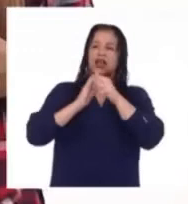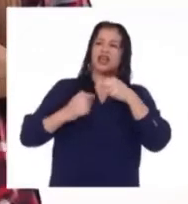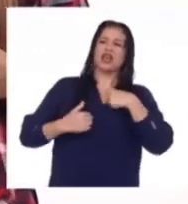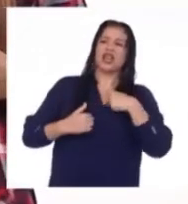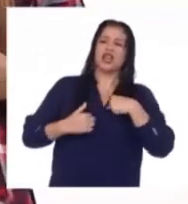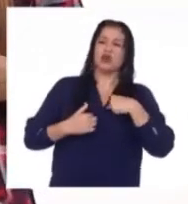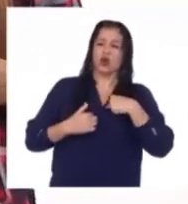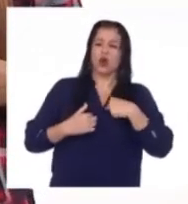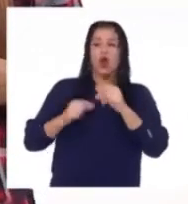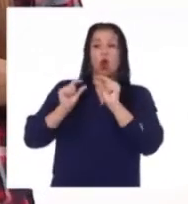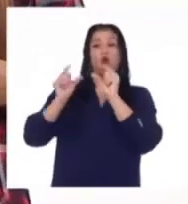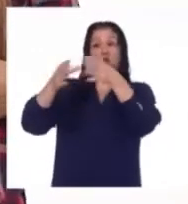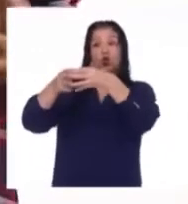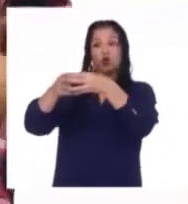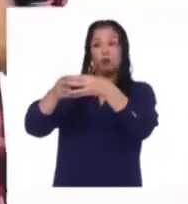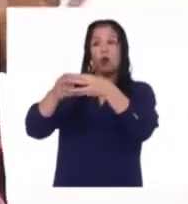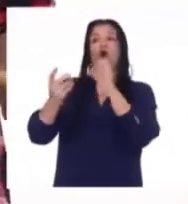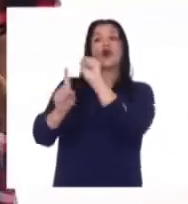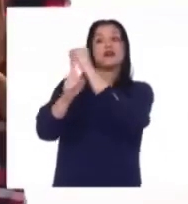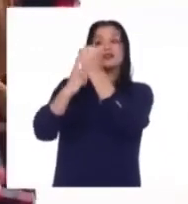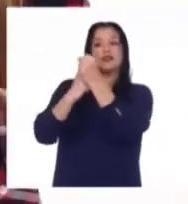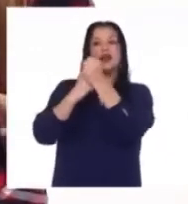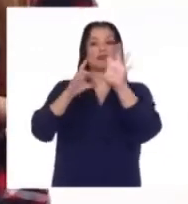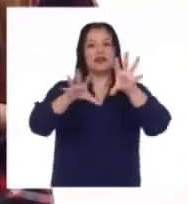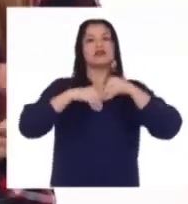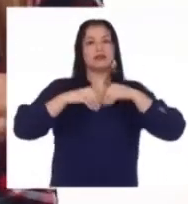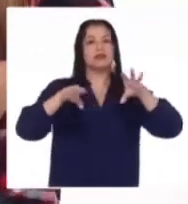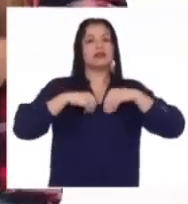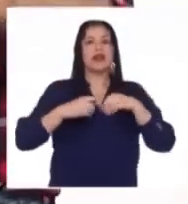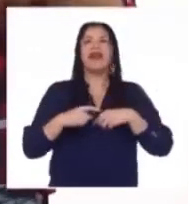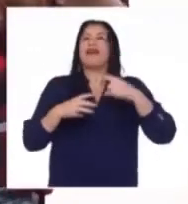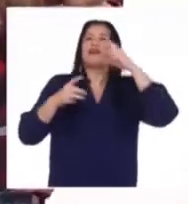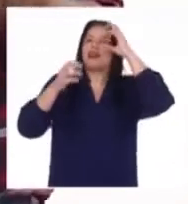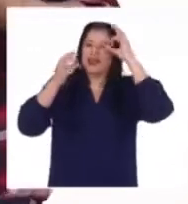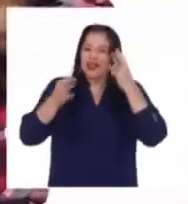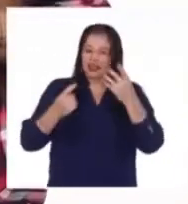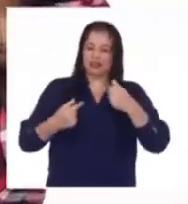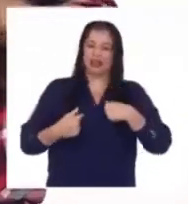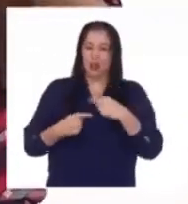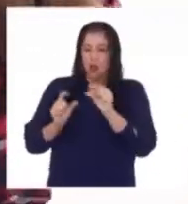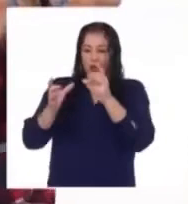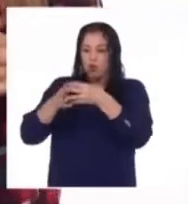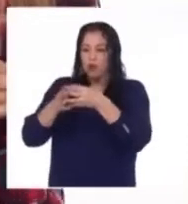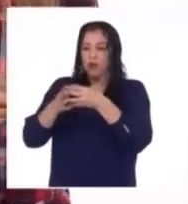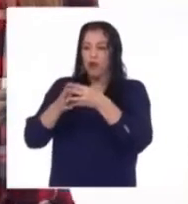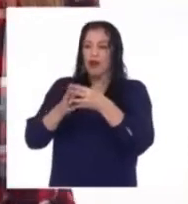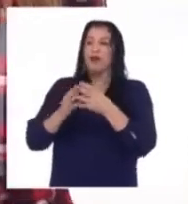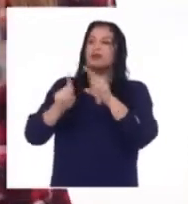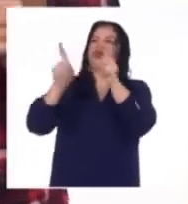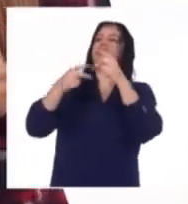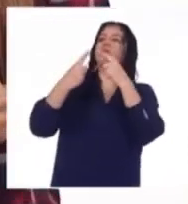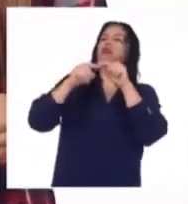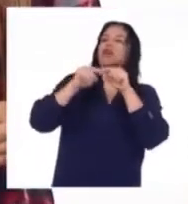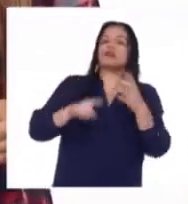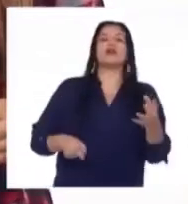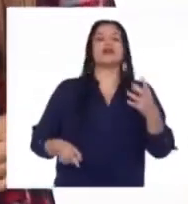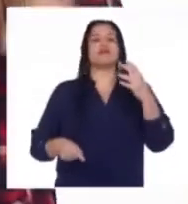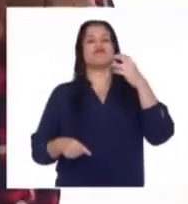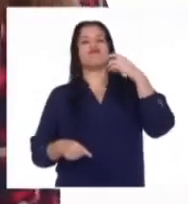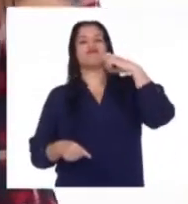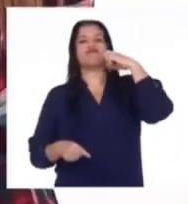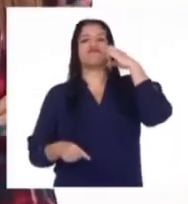un grupo o sociedad. Son creencias que se establecen sobre un determinado grupo por su etnia,